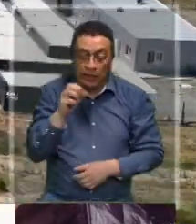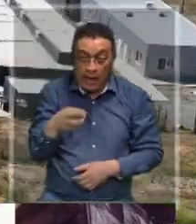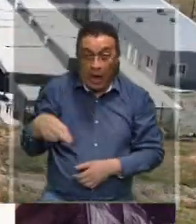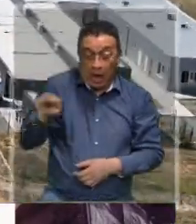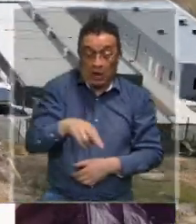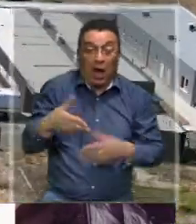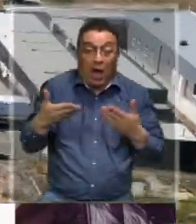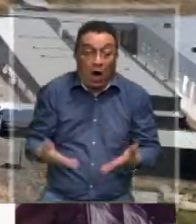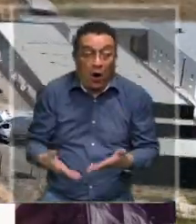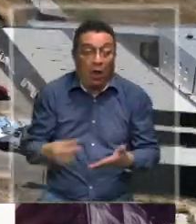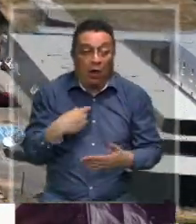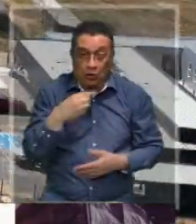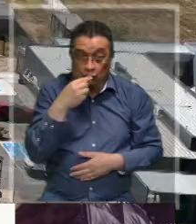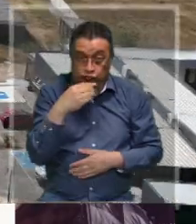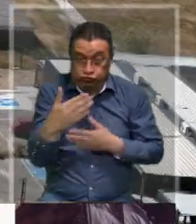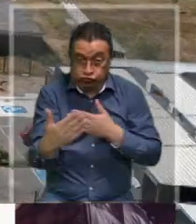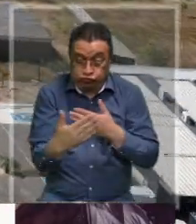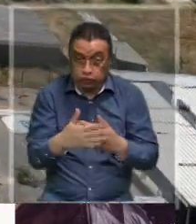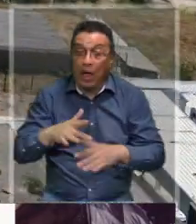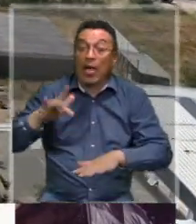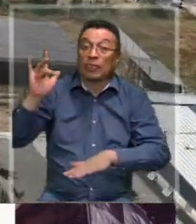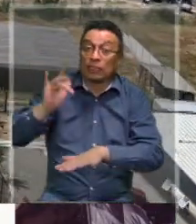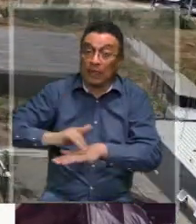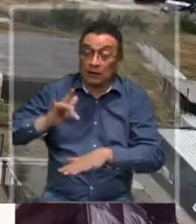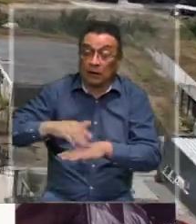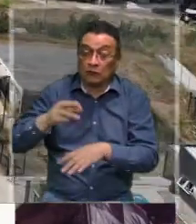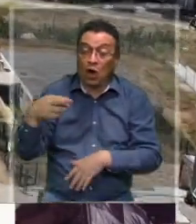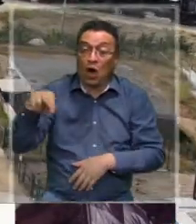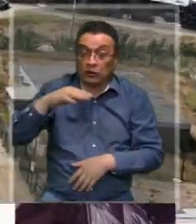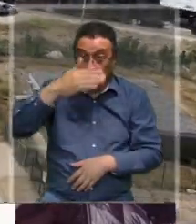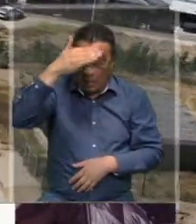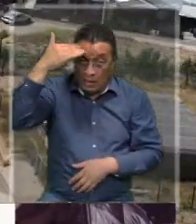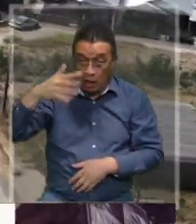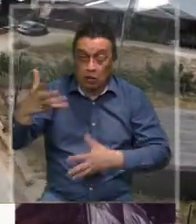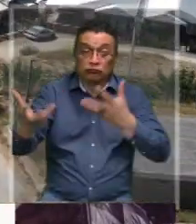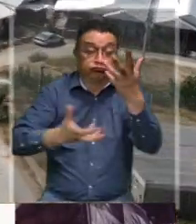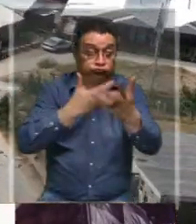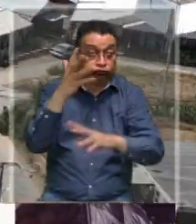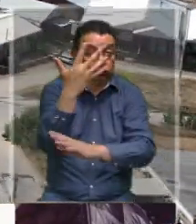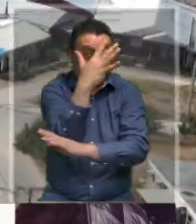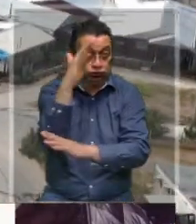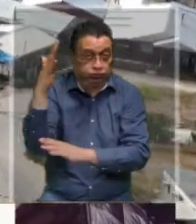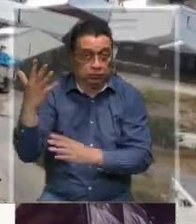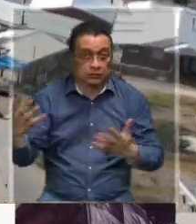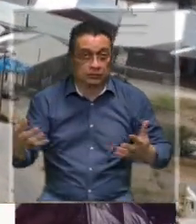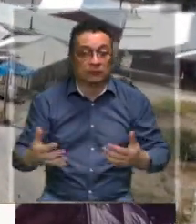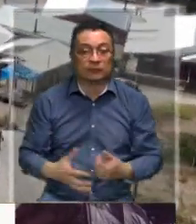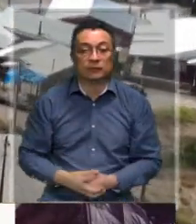cuando acecha el periodo más crítico de una nueva temporada de incendios forestales.